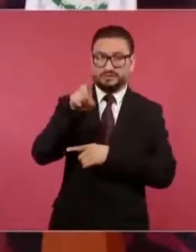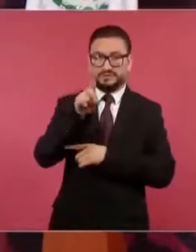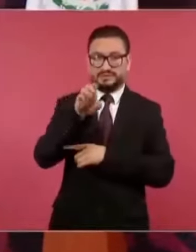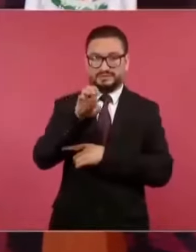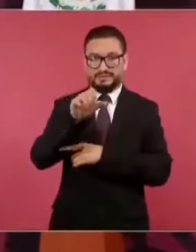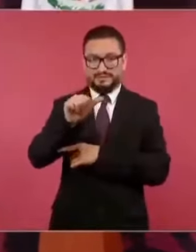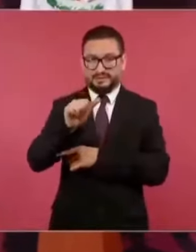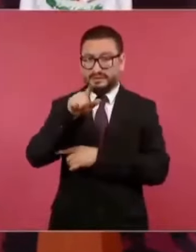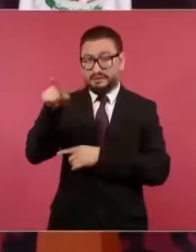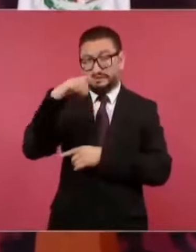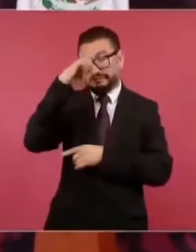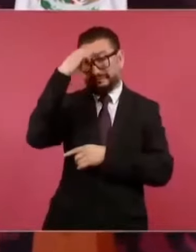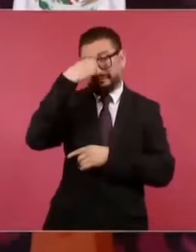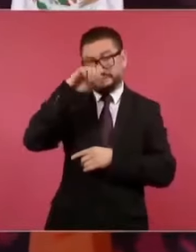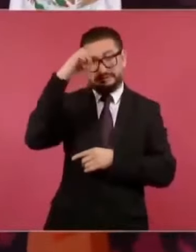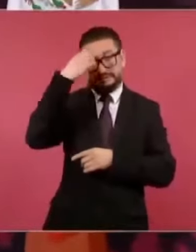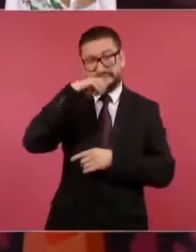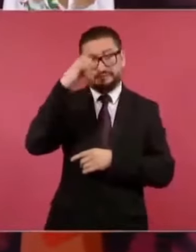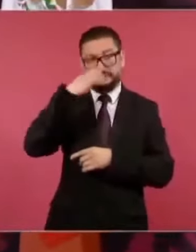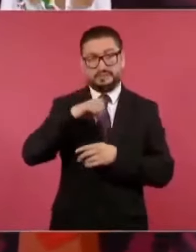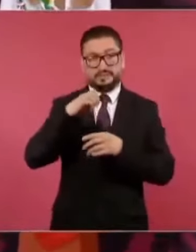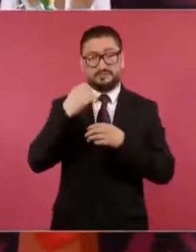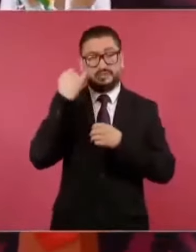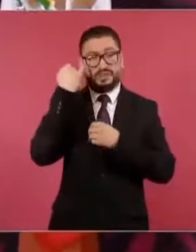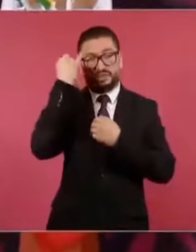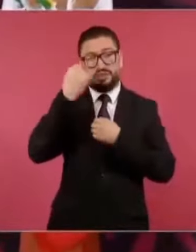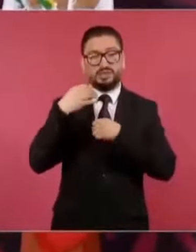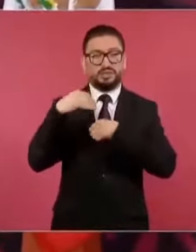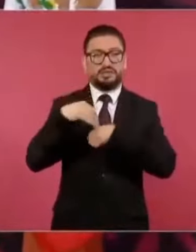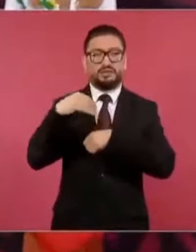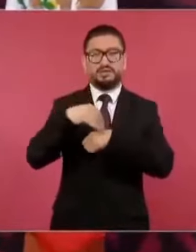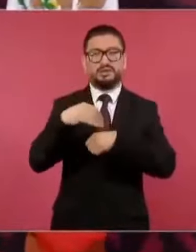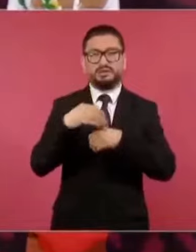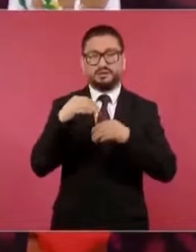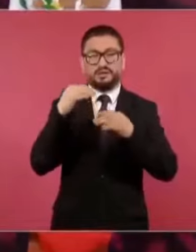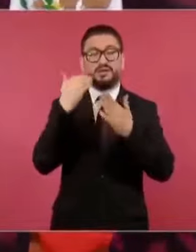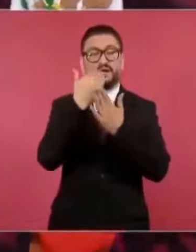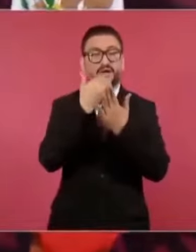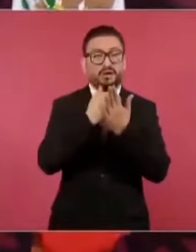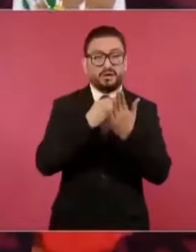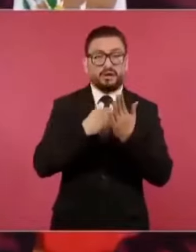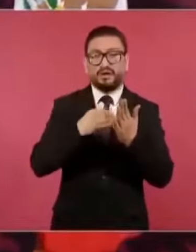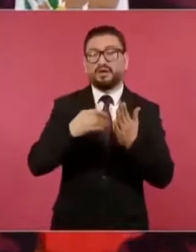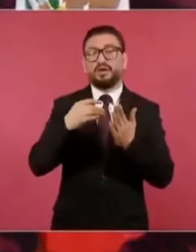expertos en fabricar delitos,